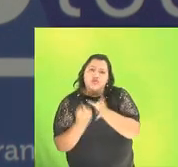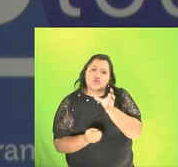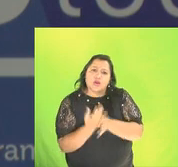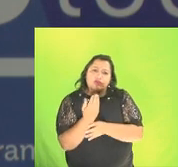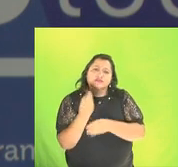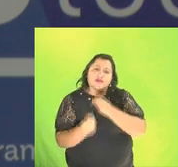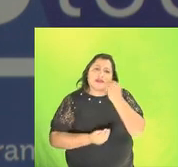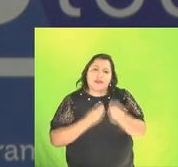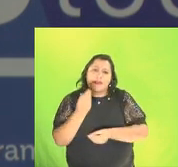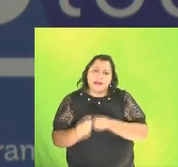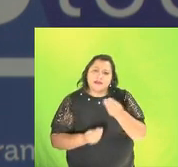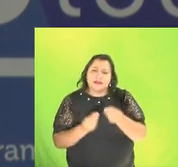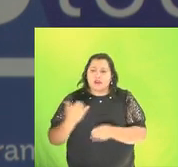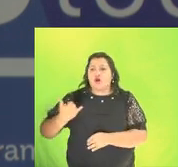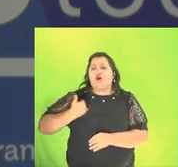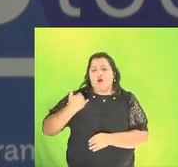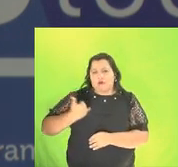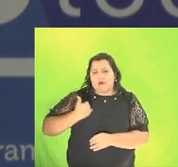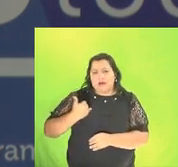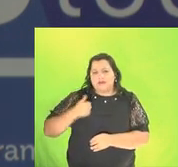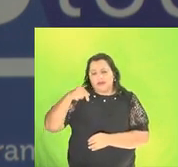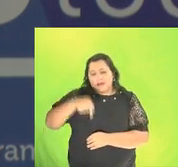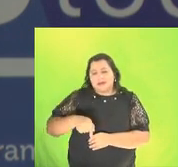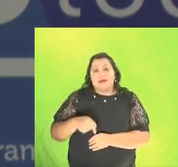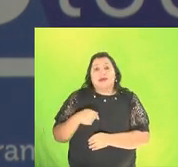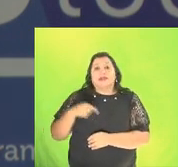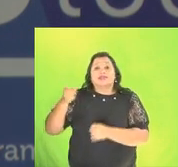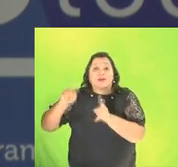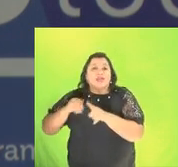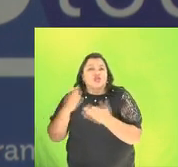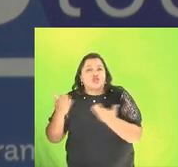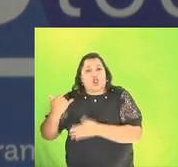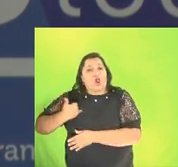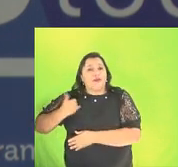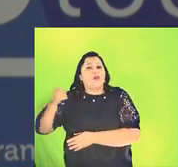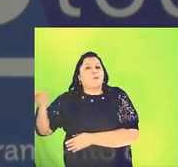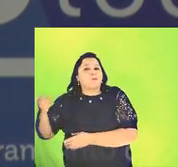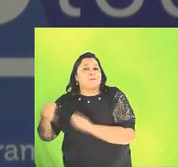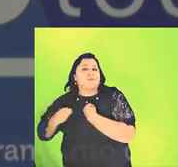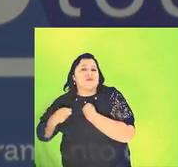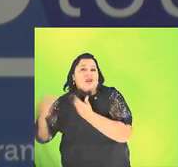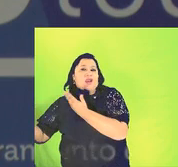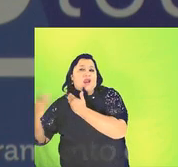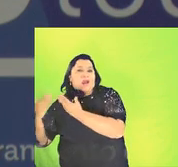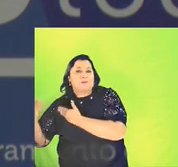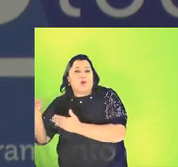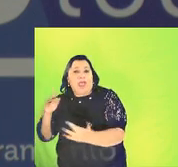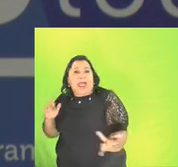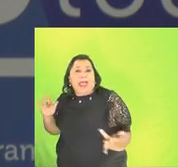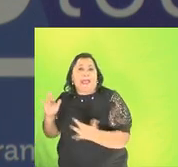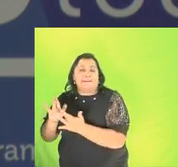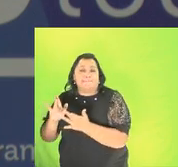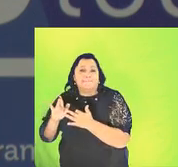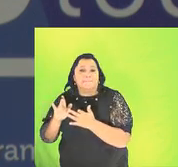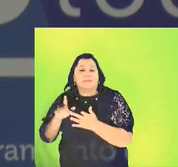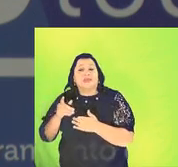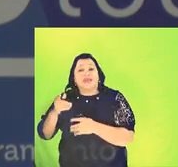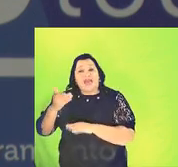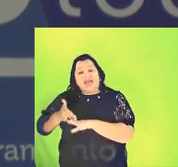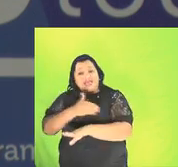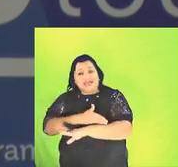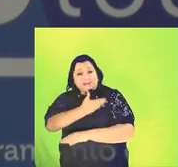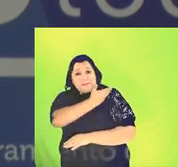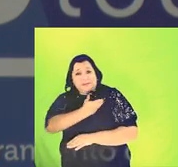los jóvenes en el país, que reclama también la ruralidad y que requiere la pertinencia. Cuando el señor presidente nos hablaba, estábamos esta